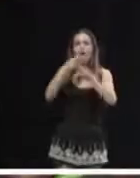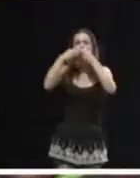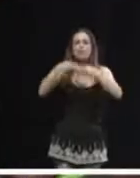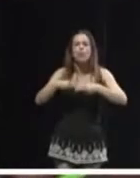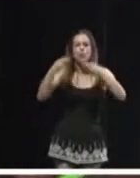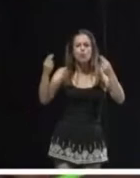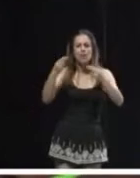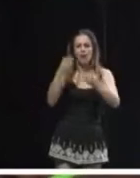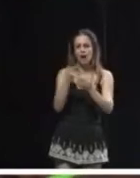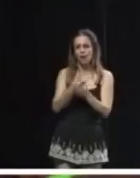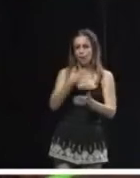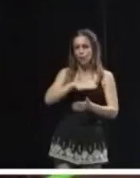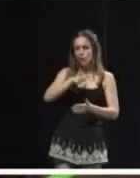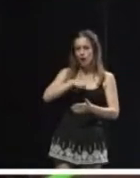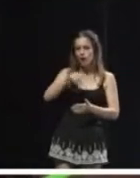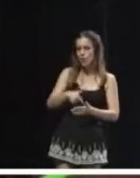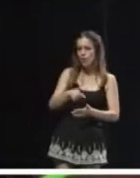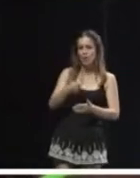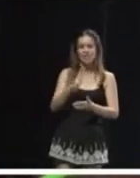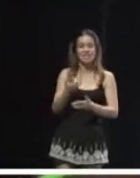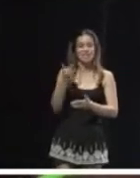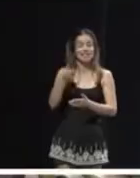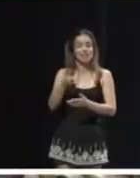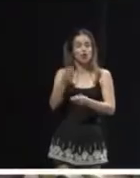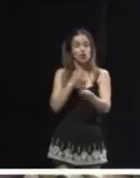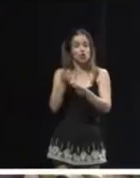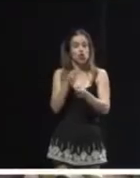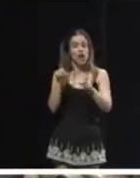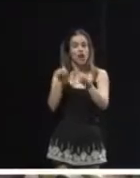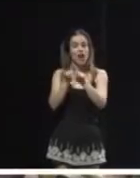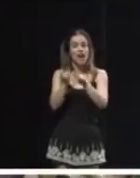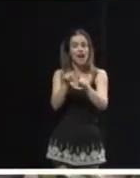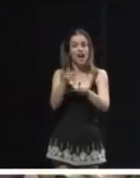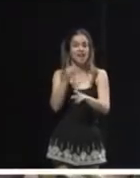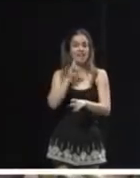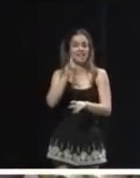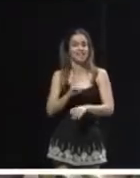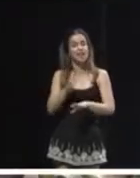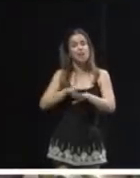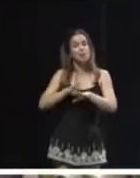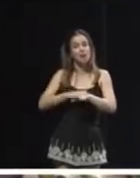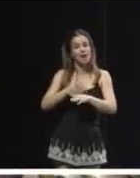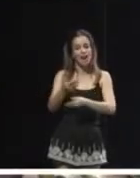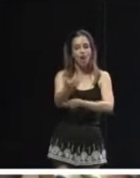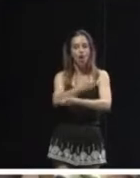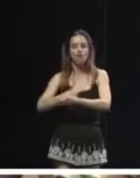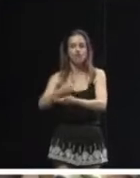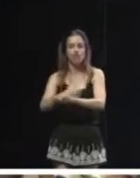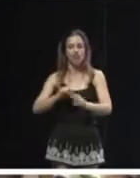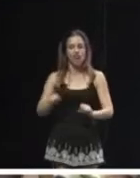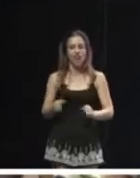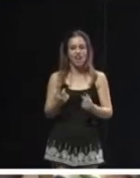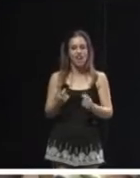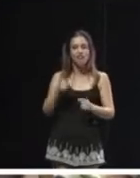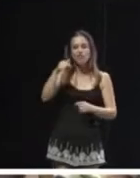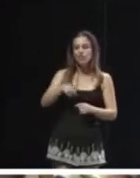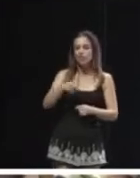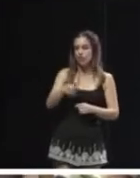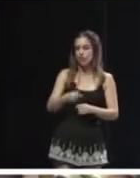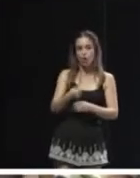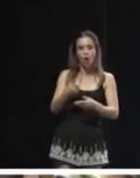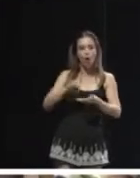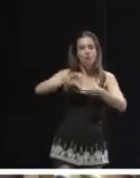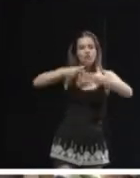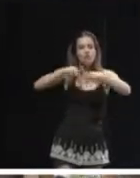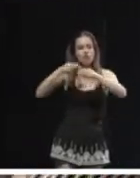queremos trocear las eléctricas para que estos beneficios se acaben de una vez por todas en nuestro país. Somos un país que tiene un